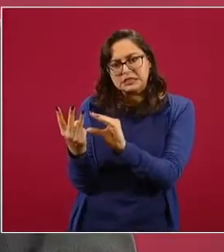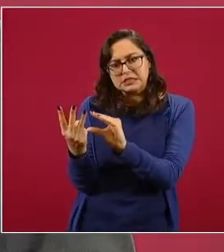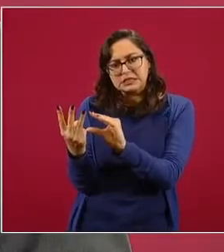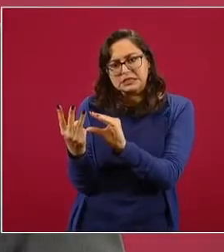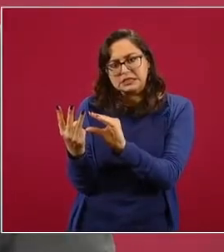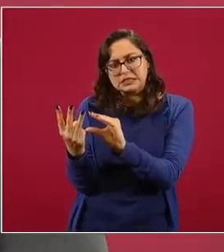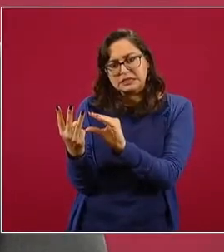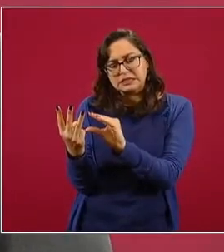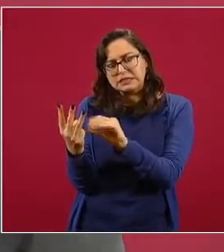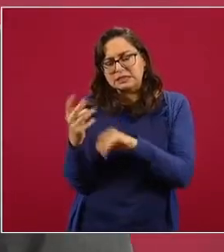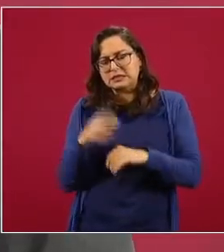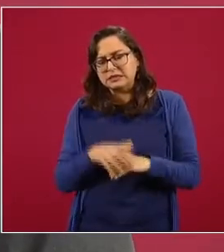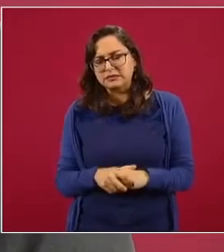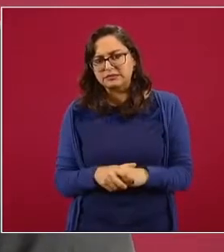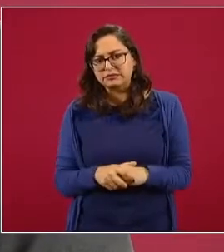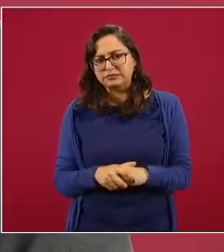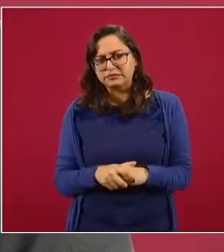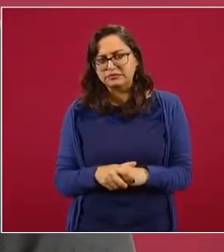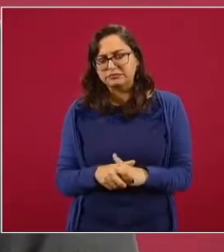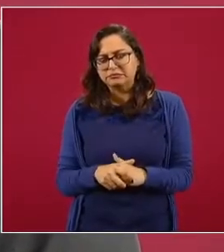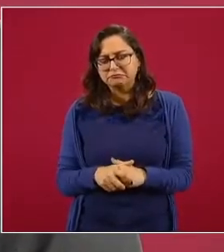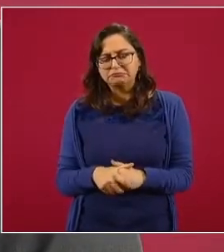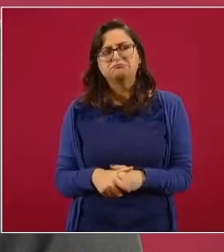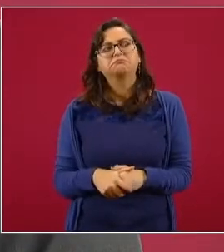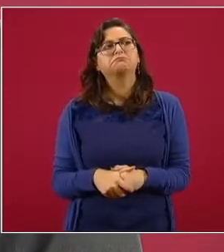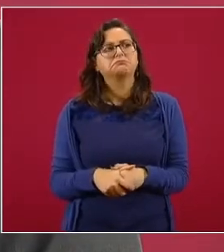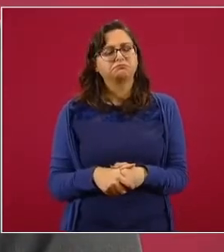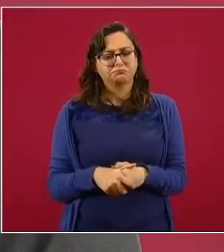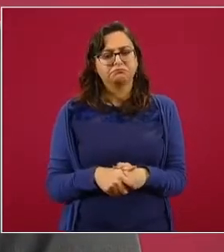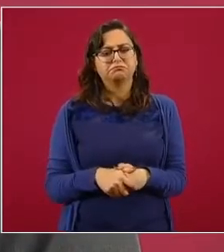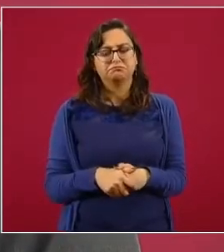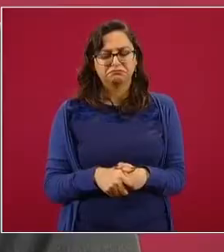Y ese servicio